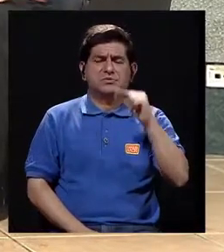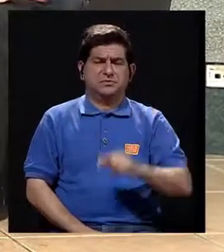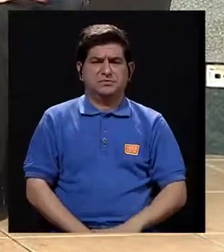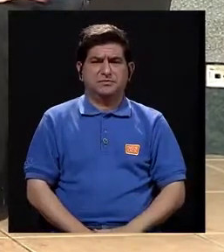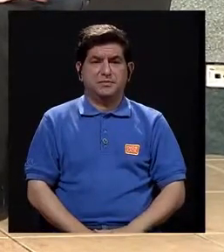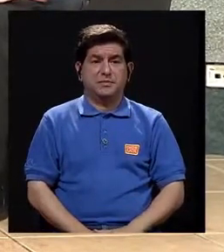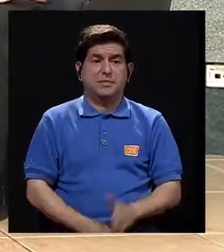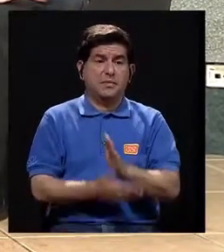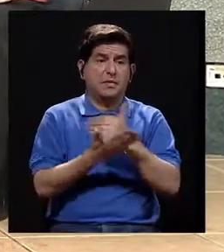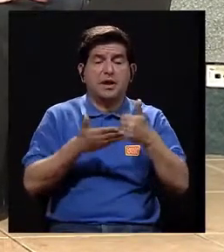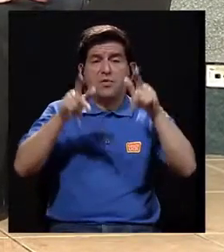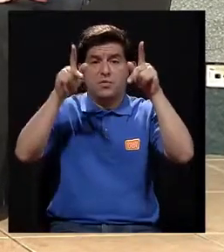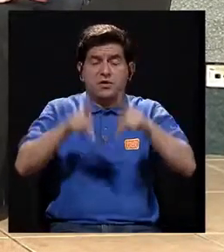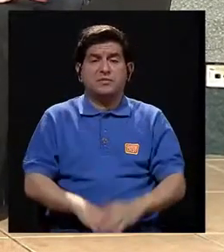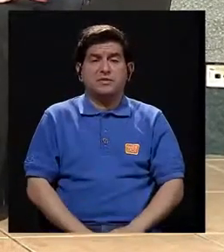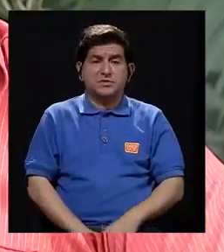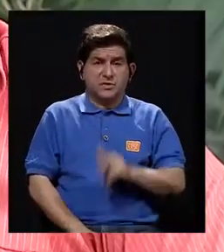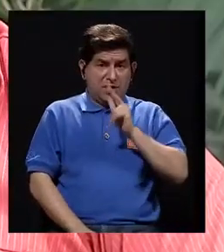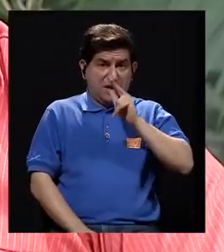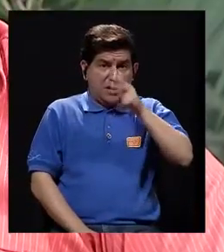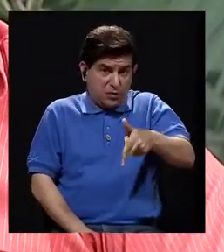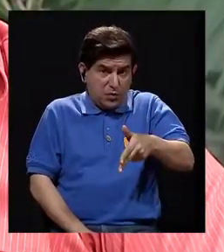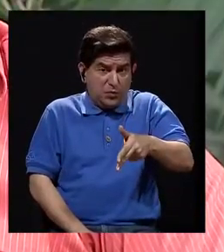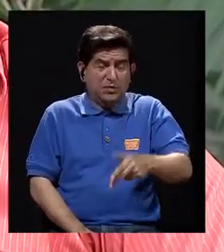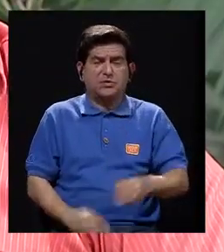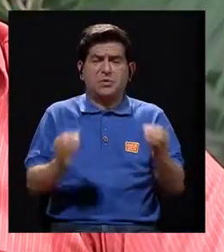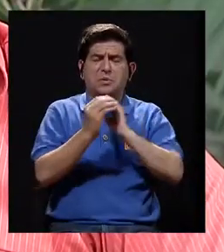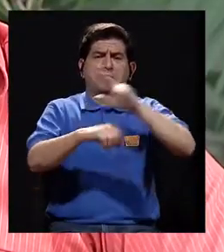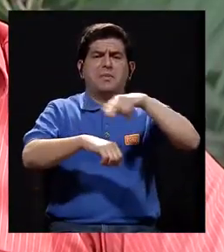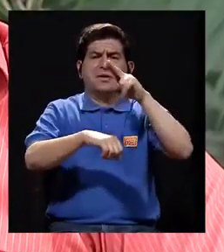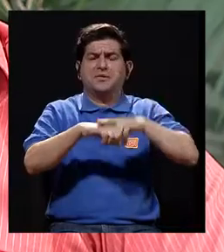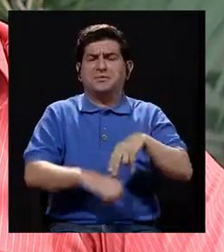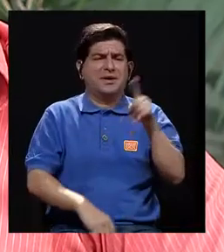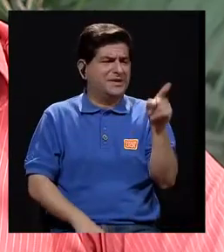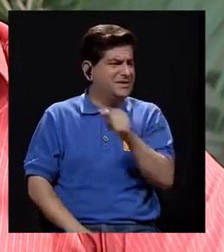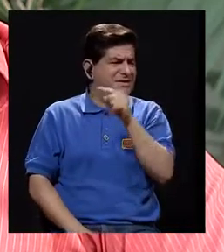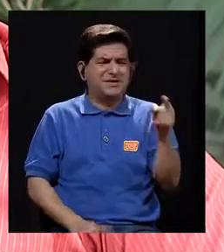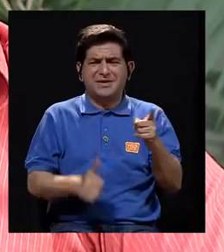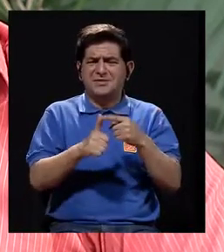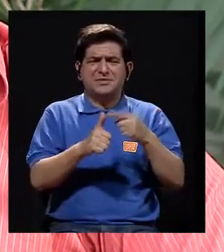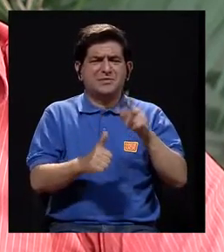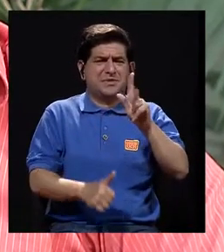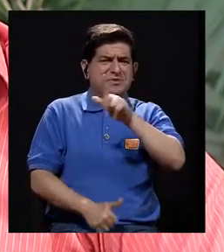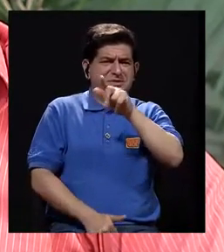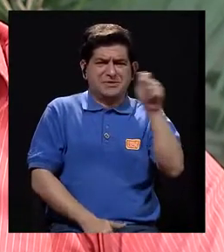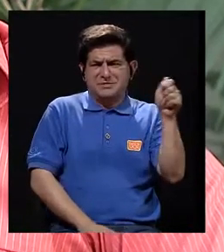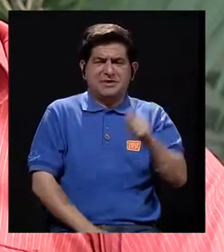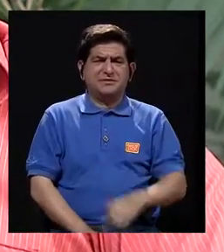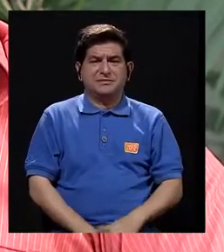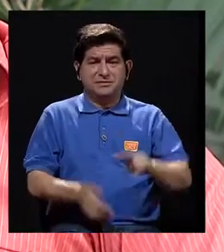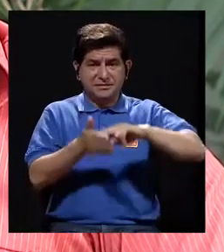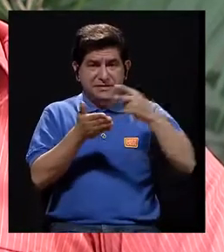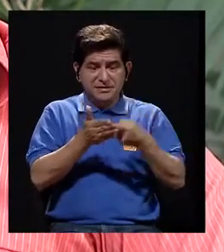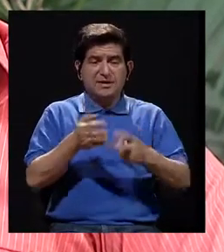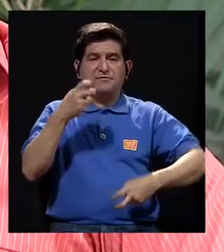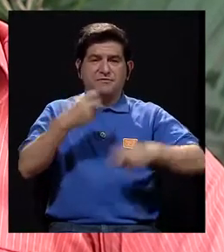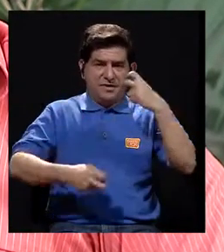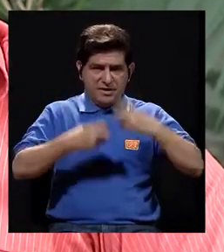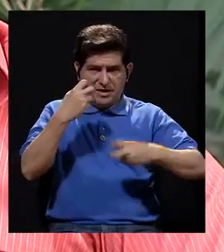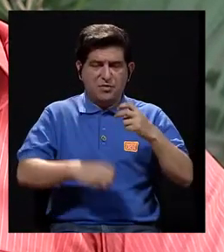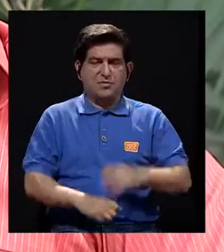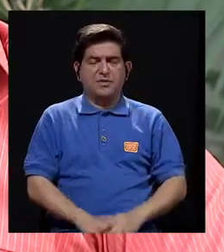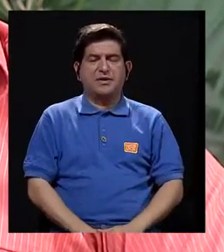leve. Y algunas personas, el vómito, que es algo lo más común que sea, no se quita durante el primer trimestre. Y se convierte ya en